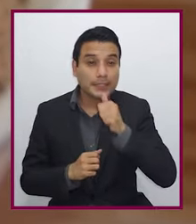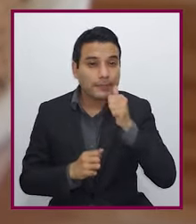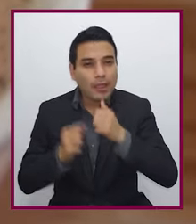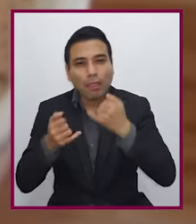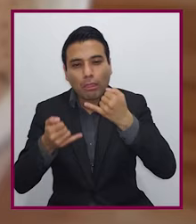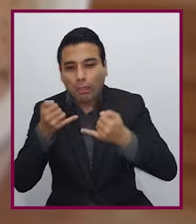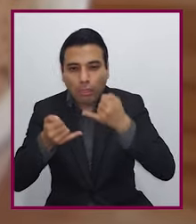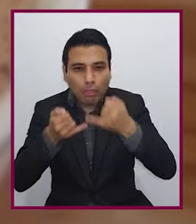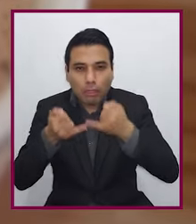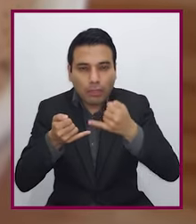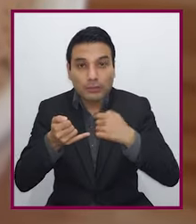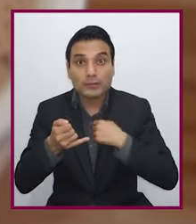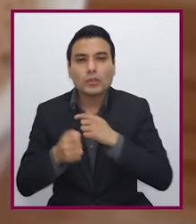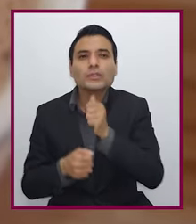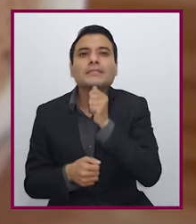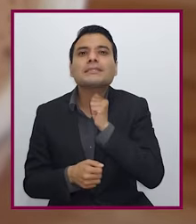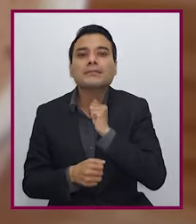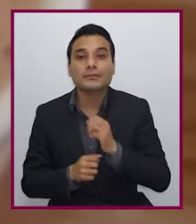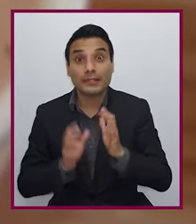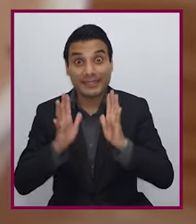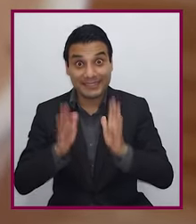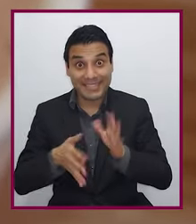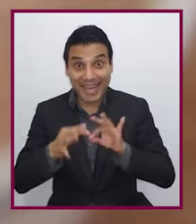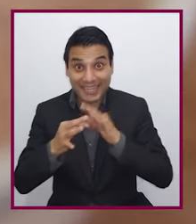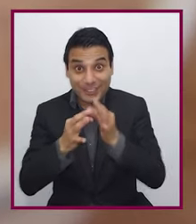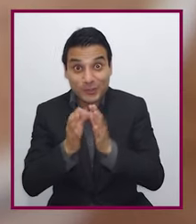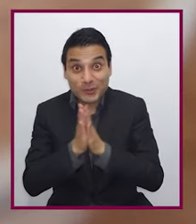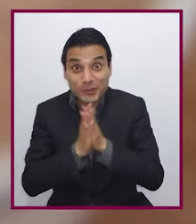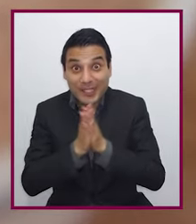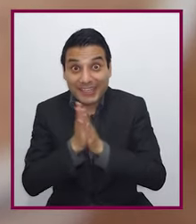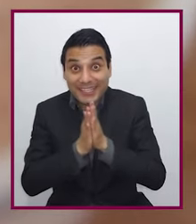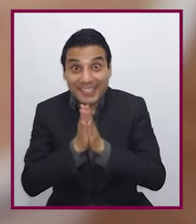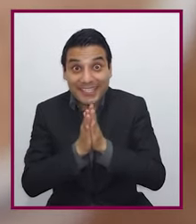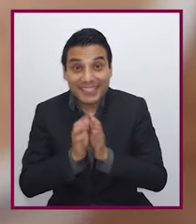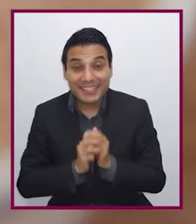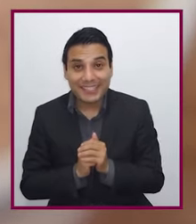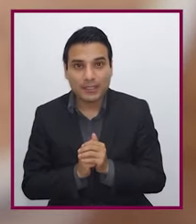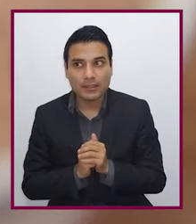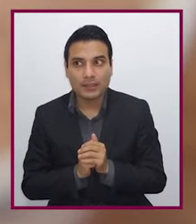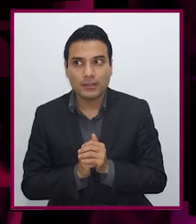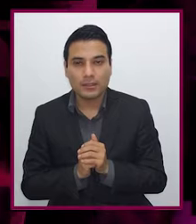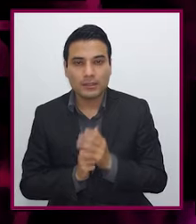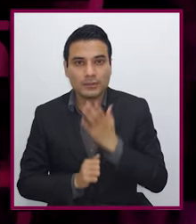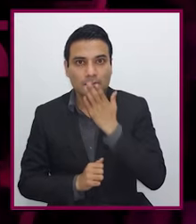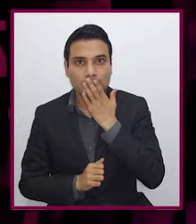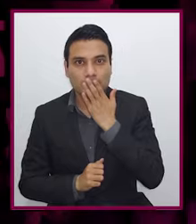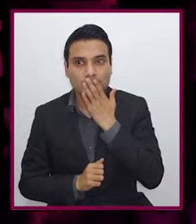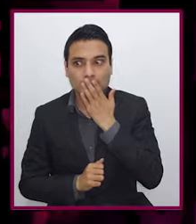despistados! ¡Tanto polvo en esa máquina! ¡Me dio sed! ¿Ya estará listo mi chocolatito?